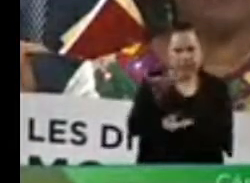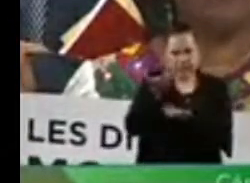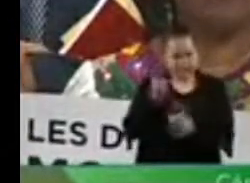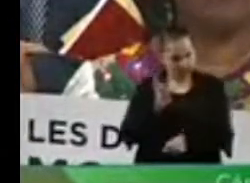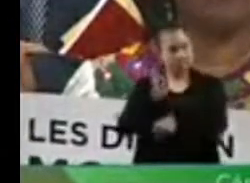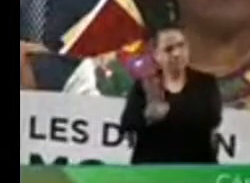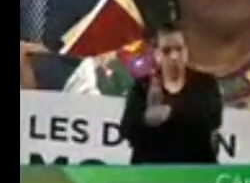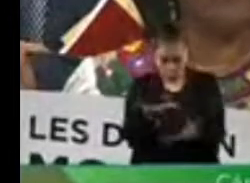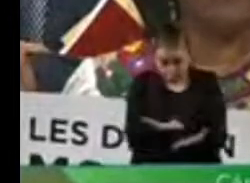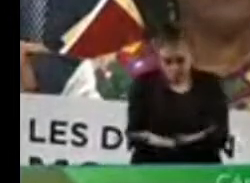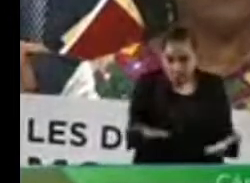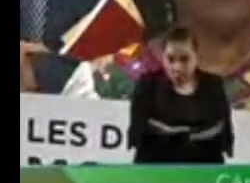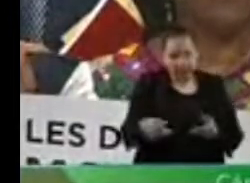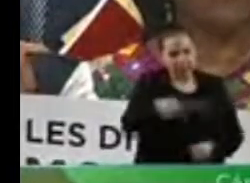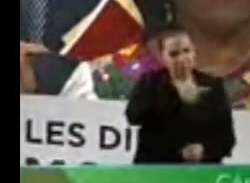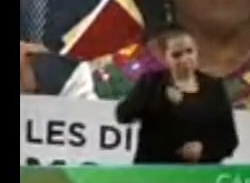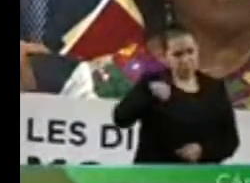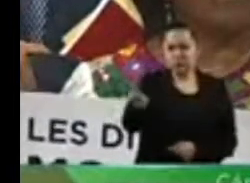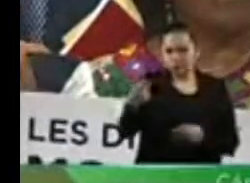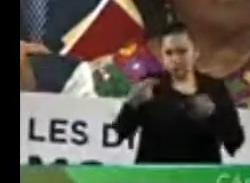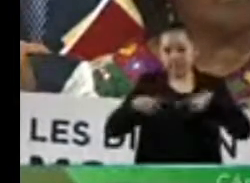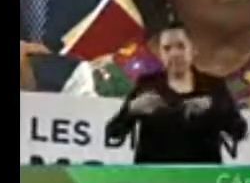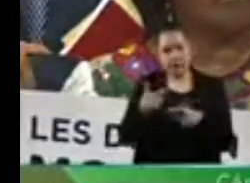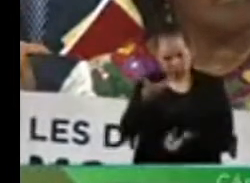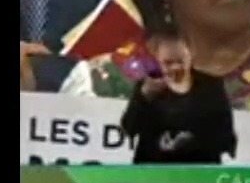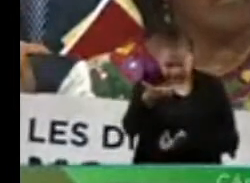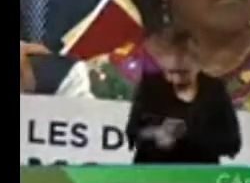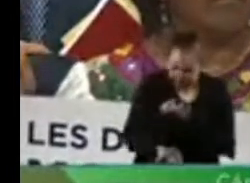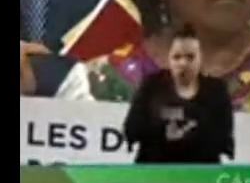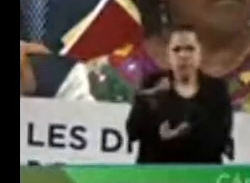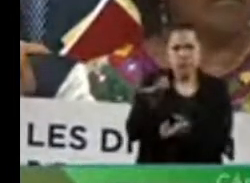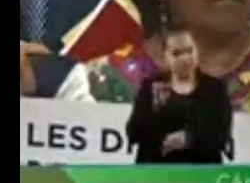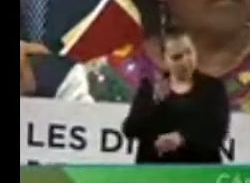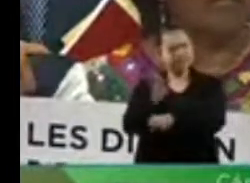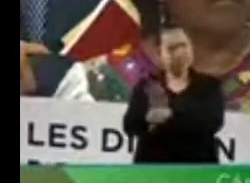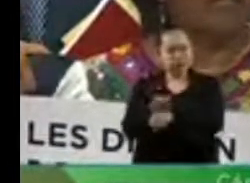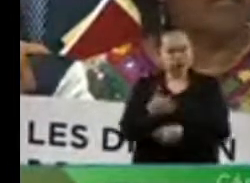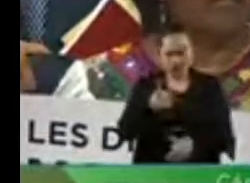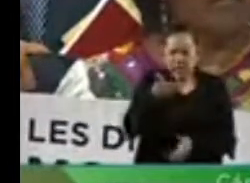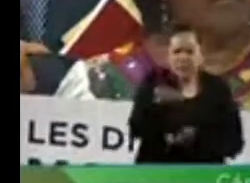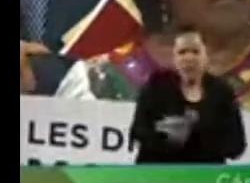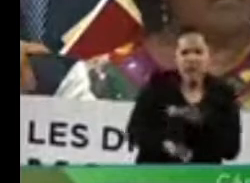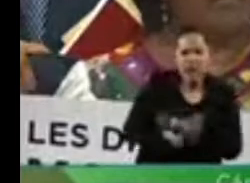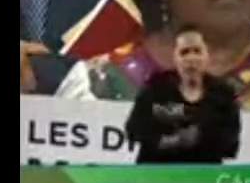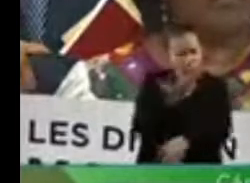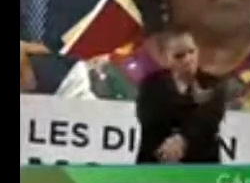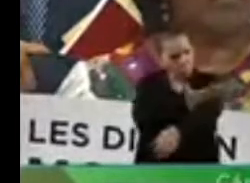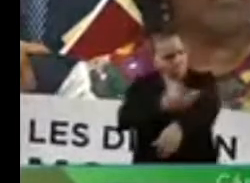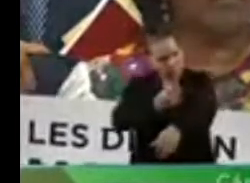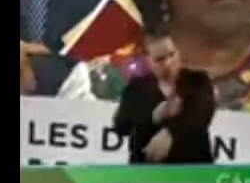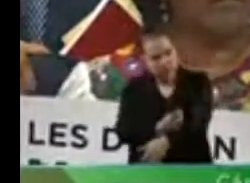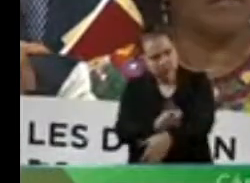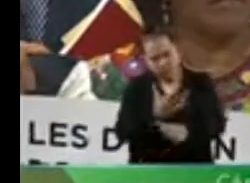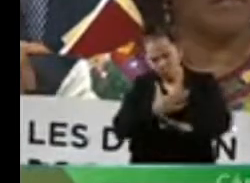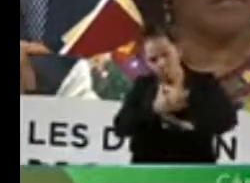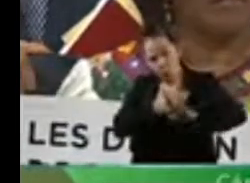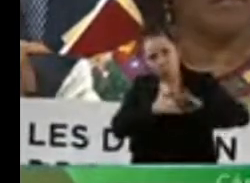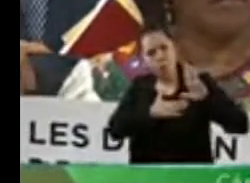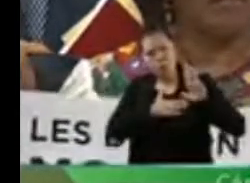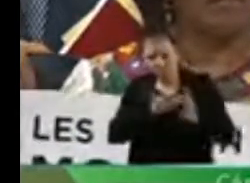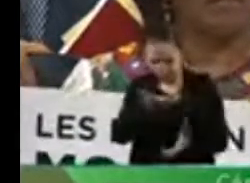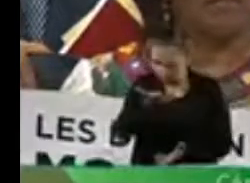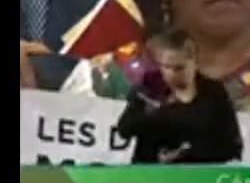sirviendo. Pueblo, estamos trabajando para ti con honestidad y compromiso y hoy, otra